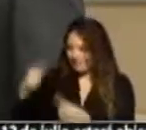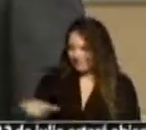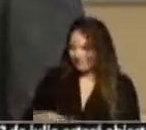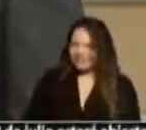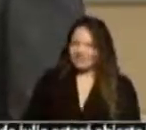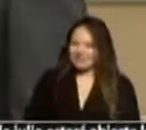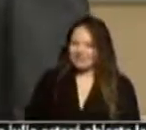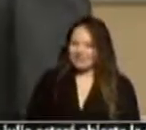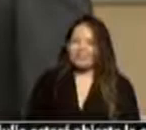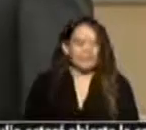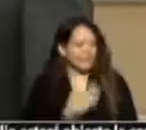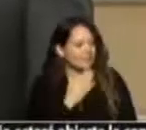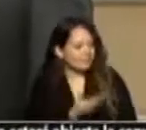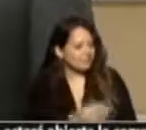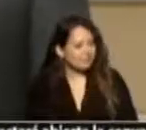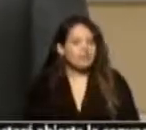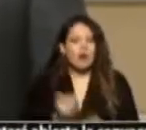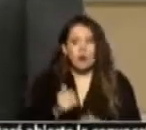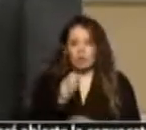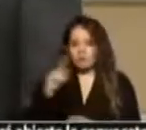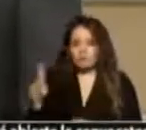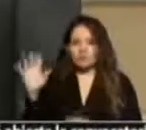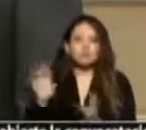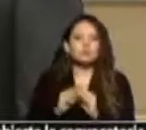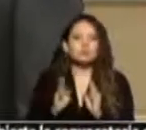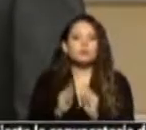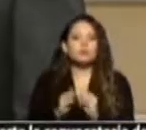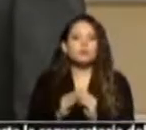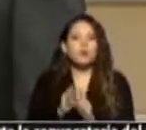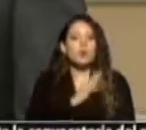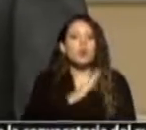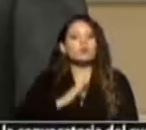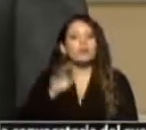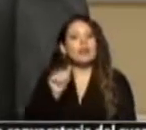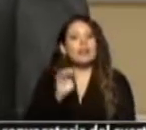gracias a ustedes. Bueno, ya regresa a su reunión con la Junta de